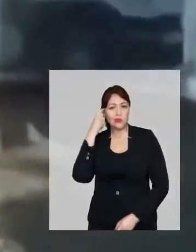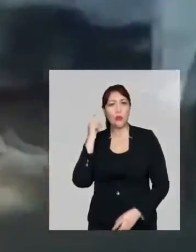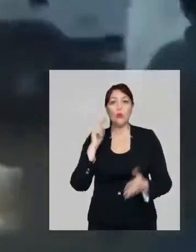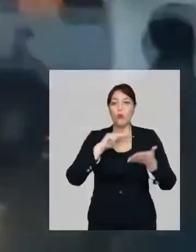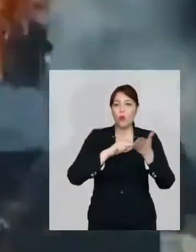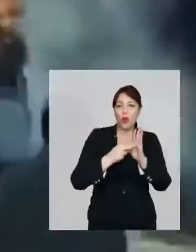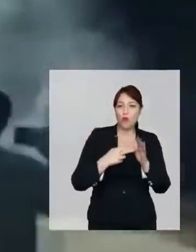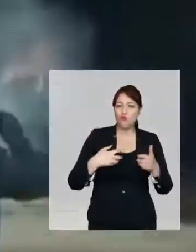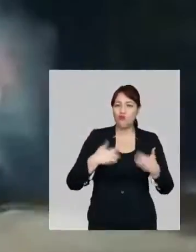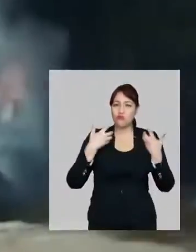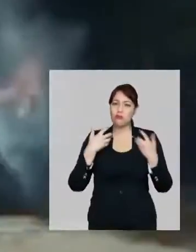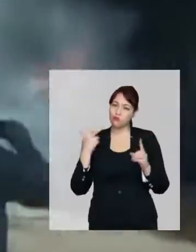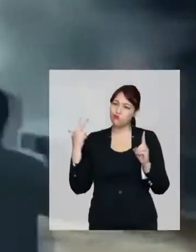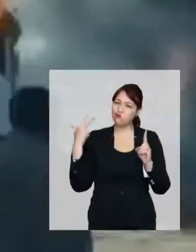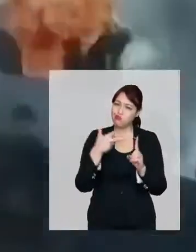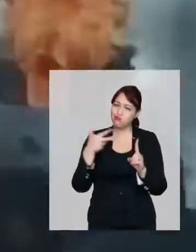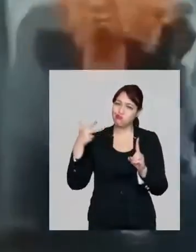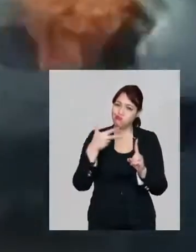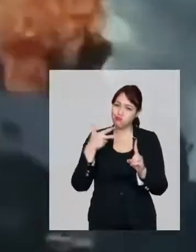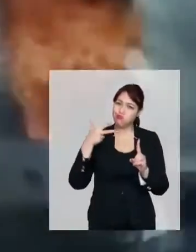Una causa con rabia es violencia.